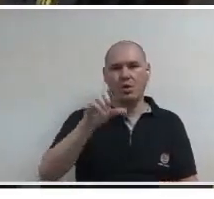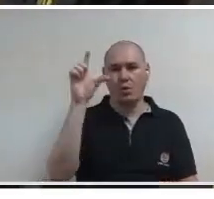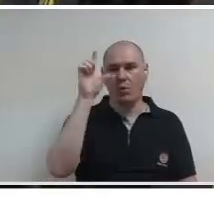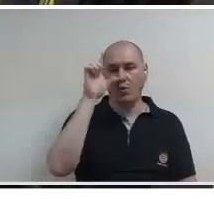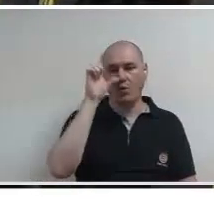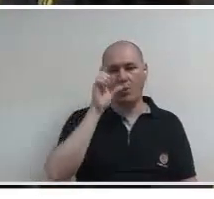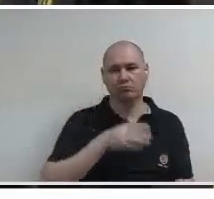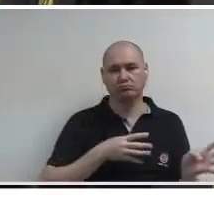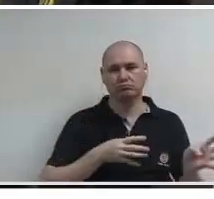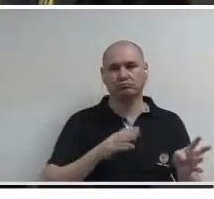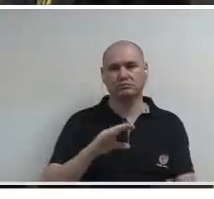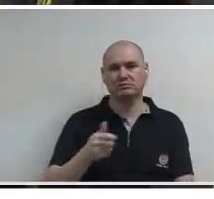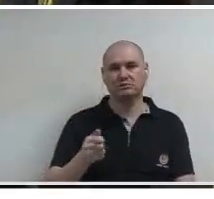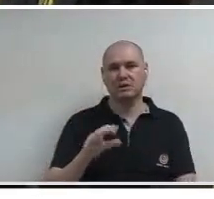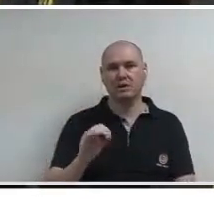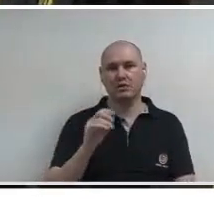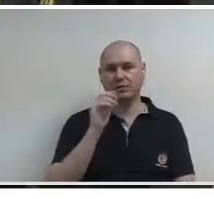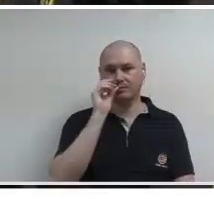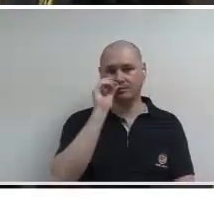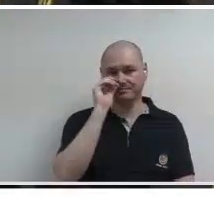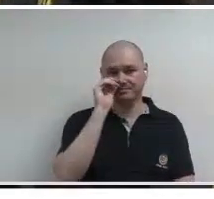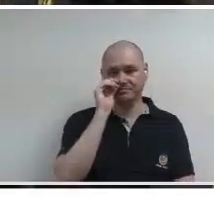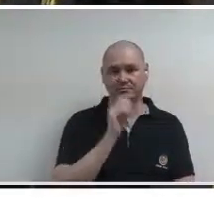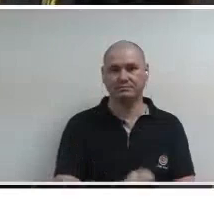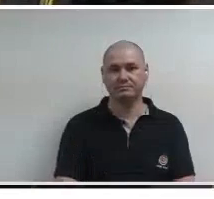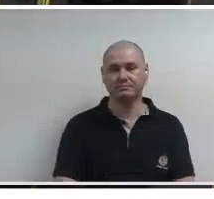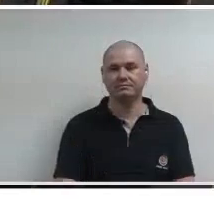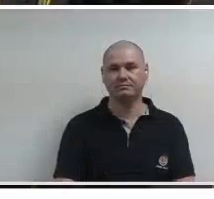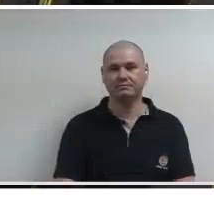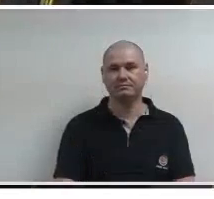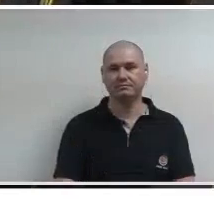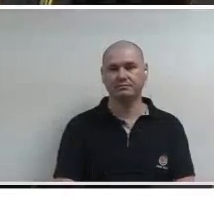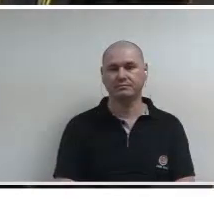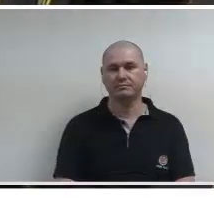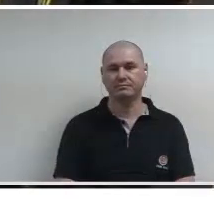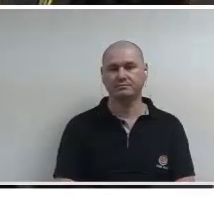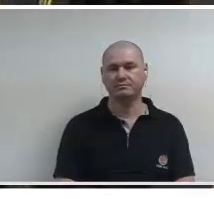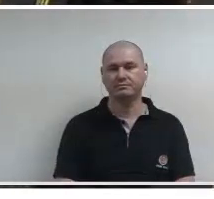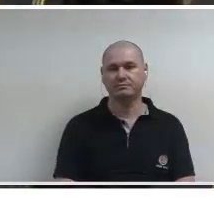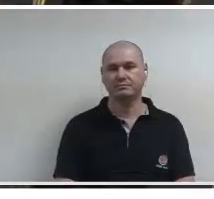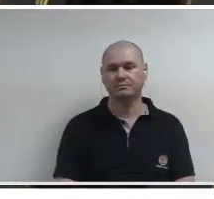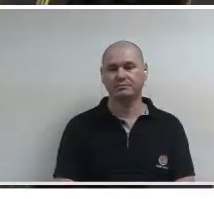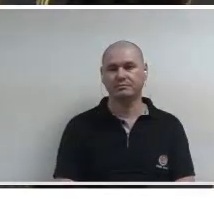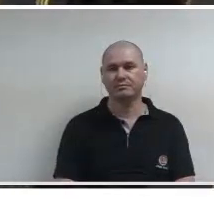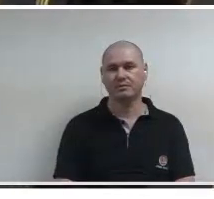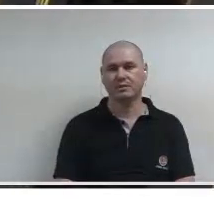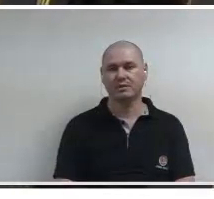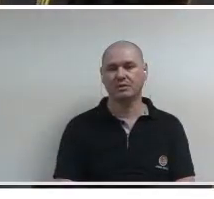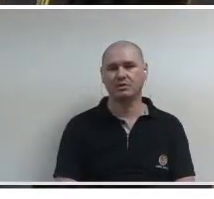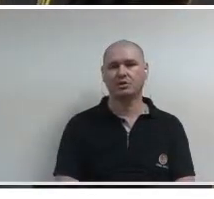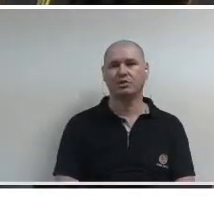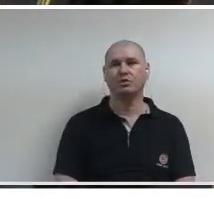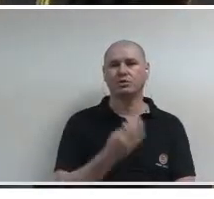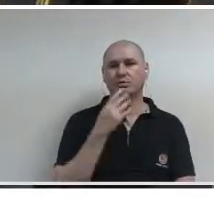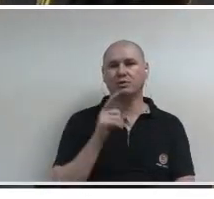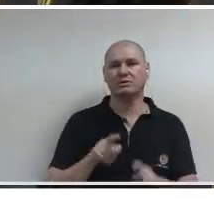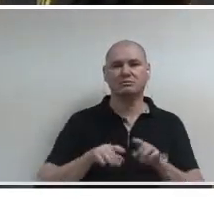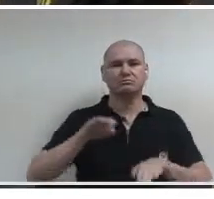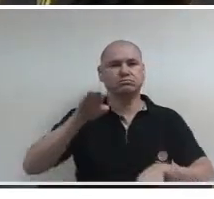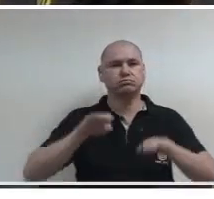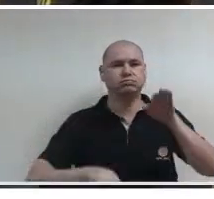pe a julio porque tu chaco veníamos a agua y se apea de ahí. Un poco adelante, un poco hacia atrás, de acuerdo a ciertas variables como. A veces,